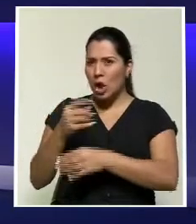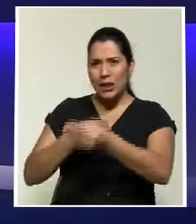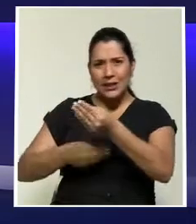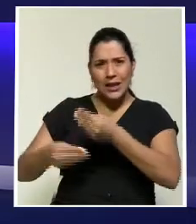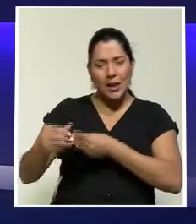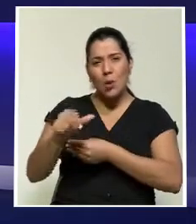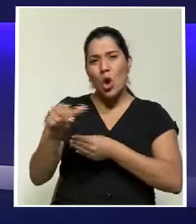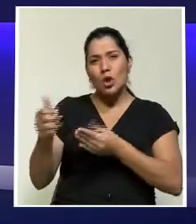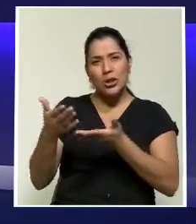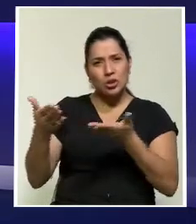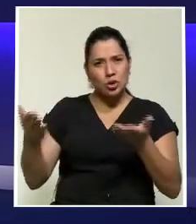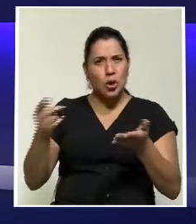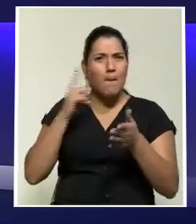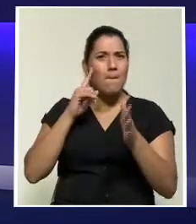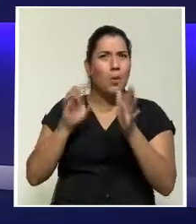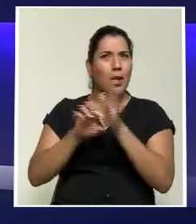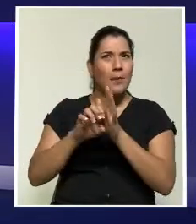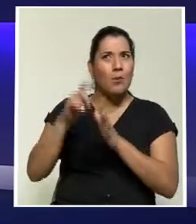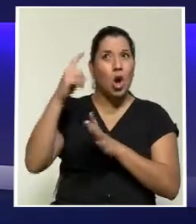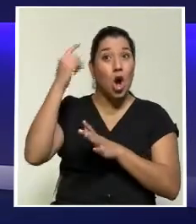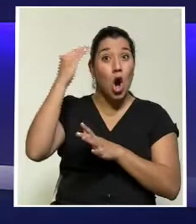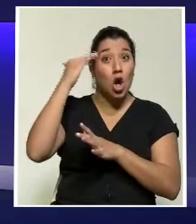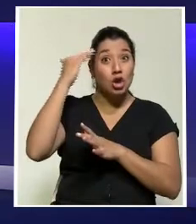esos conocimientos, pero también